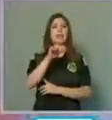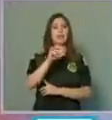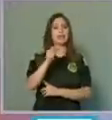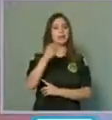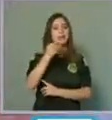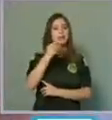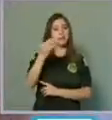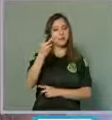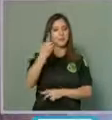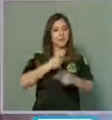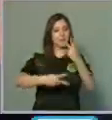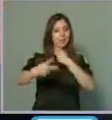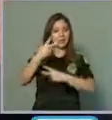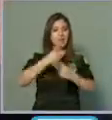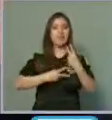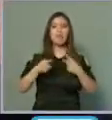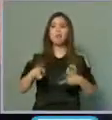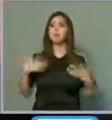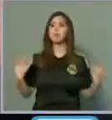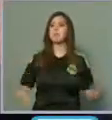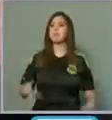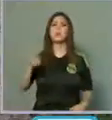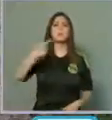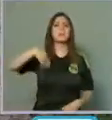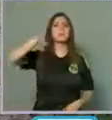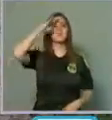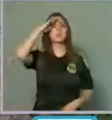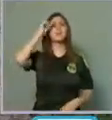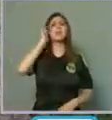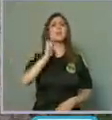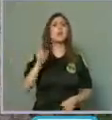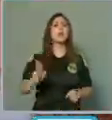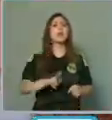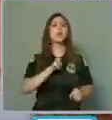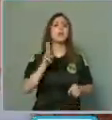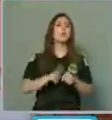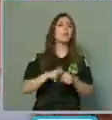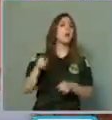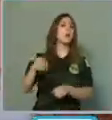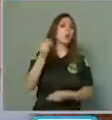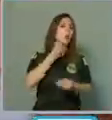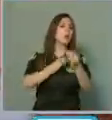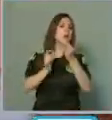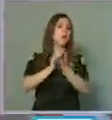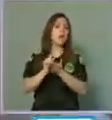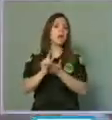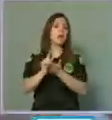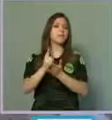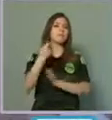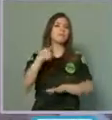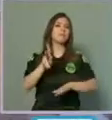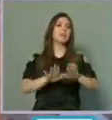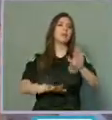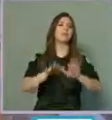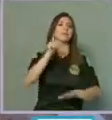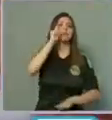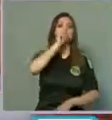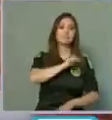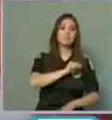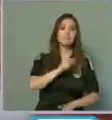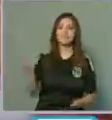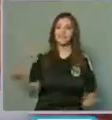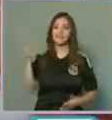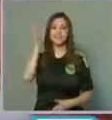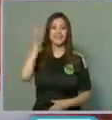comida, de verdad es que parecería lo más natural, que la comida esté limpia, pero bueno, no siempre se puede. ¿Cómo estás? Muy Hola, muy buenos días a todos.